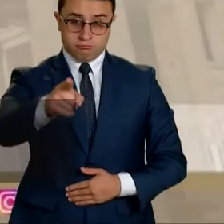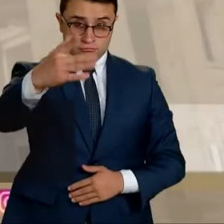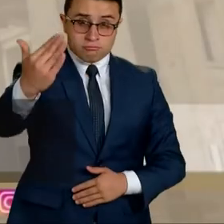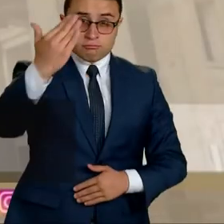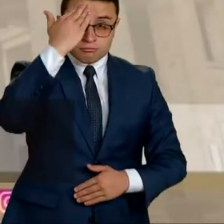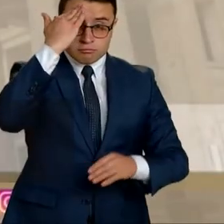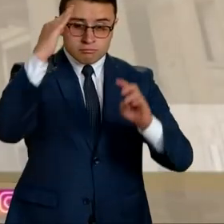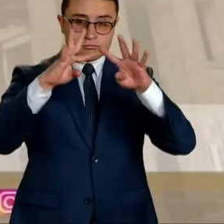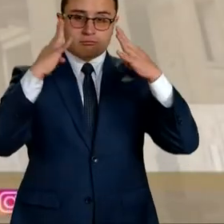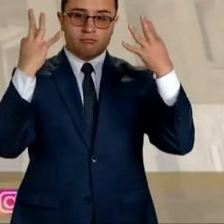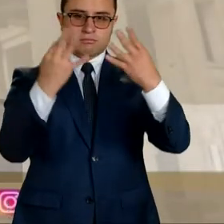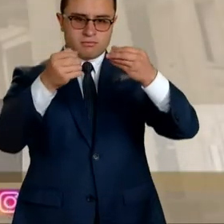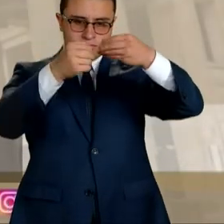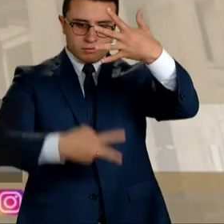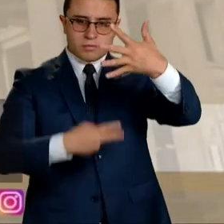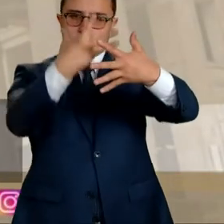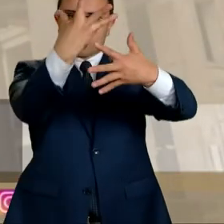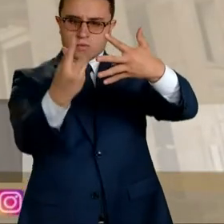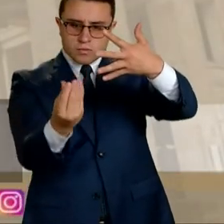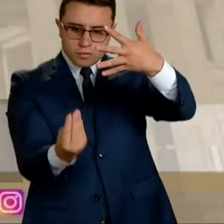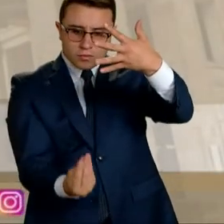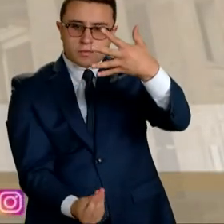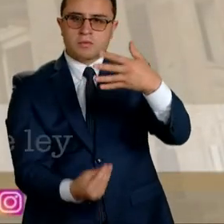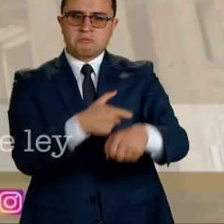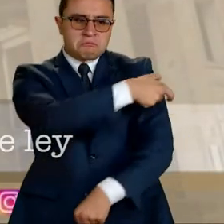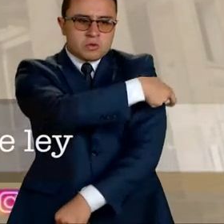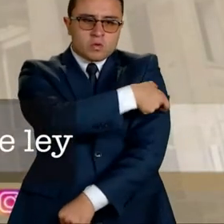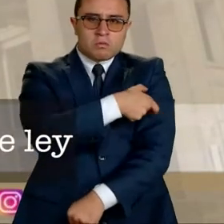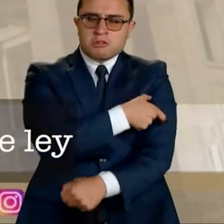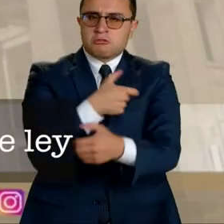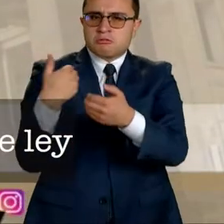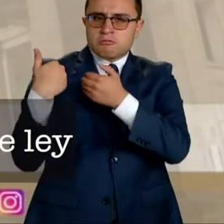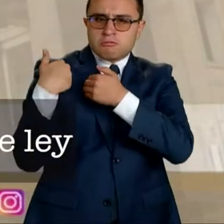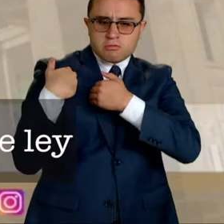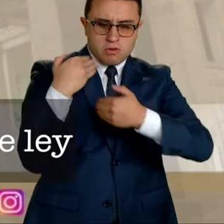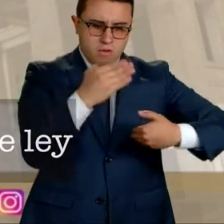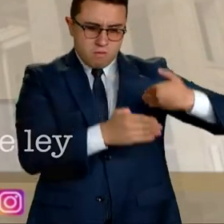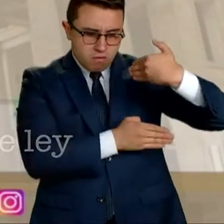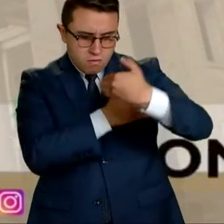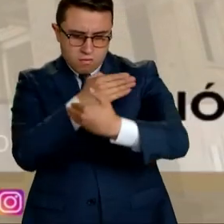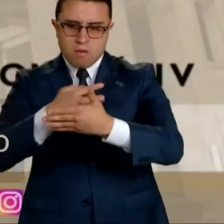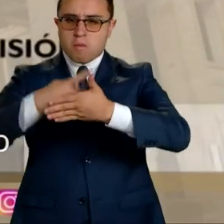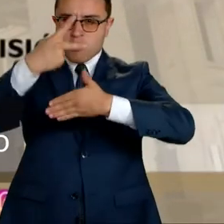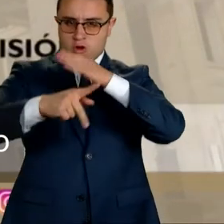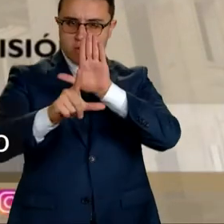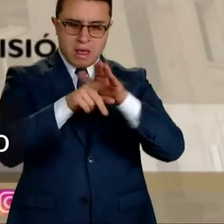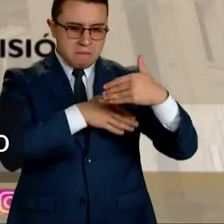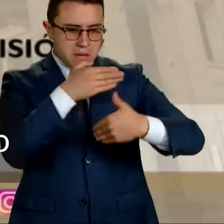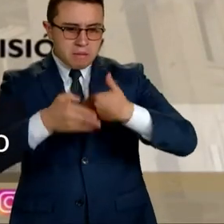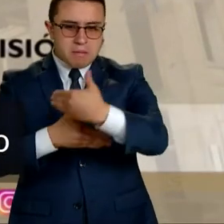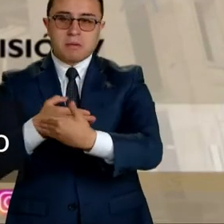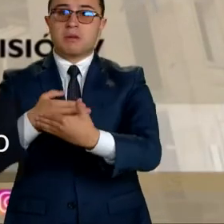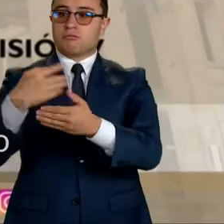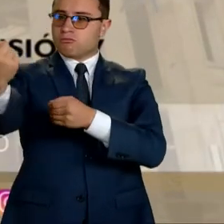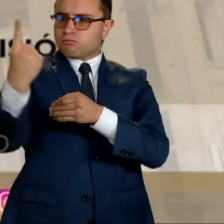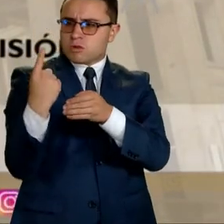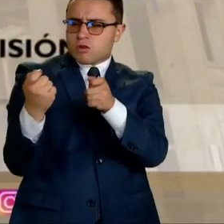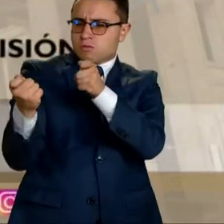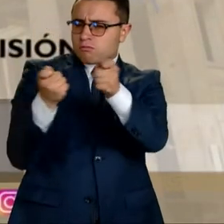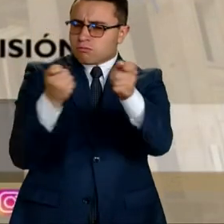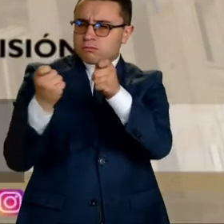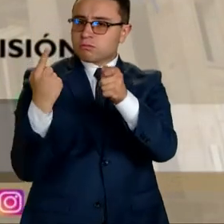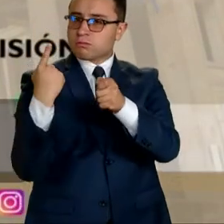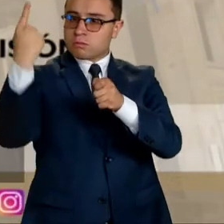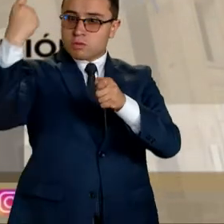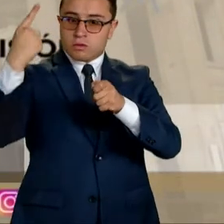¿Sabías que en el Senado existen 7 comisiones constitucionales encargadas de darle trámite a proyectos de ley, citar a debates de control político y público y de